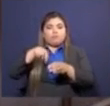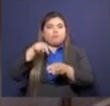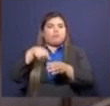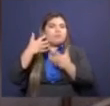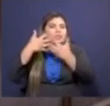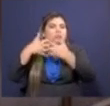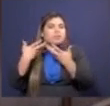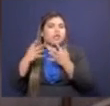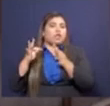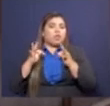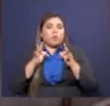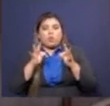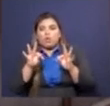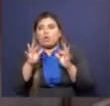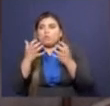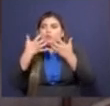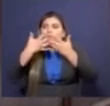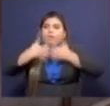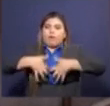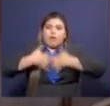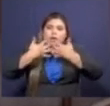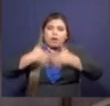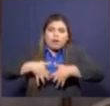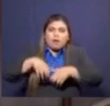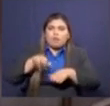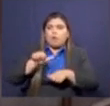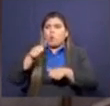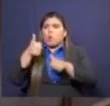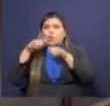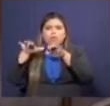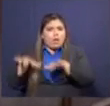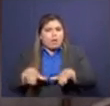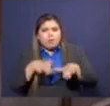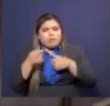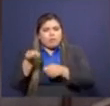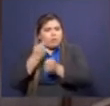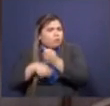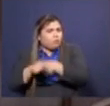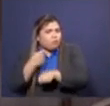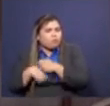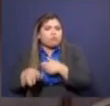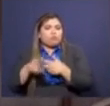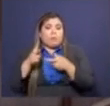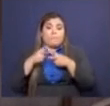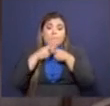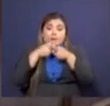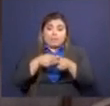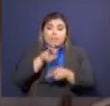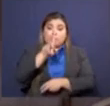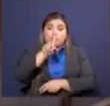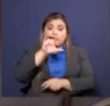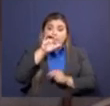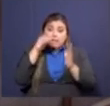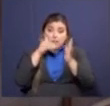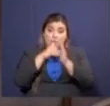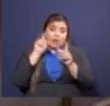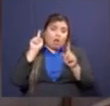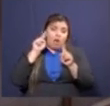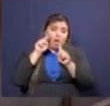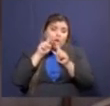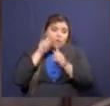turismo, a la industria, a otras actividades económicas, préstamos de 100.000